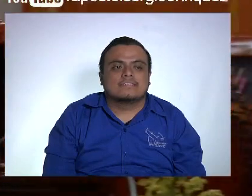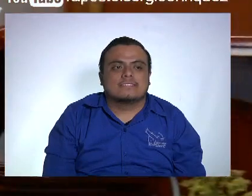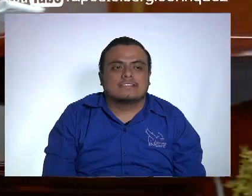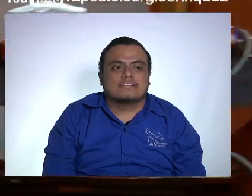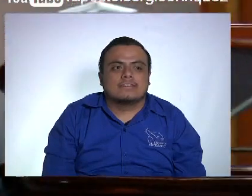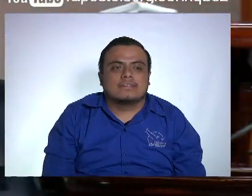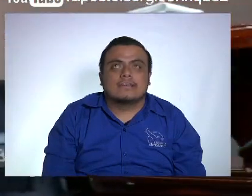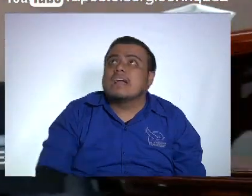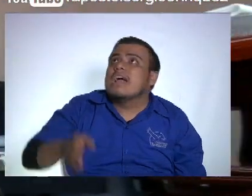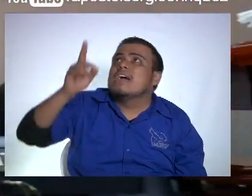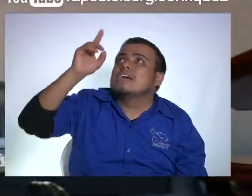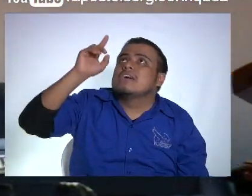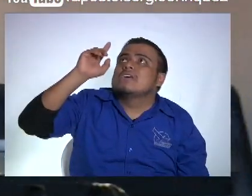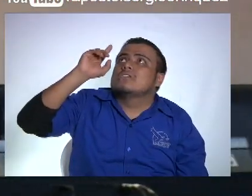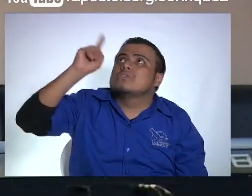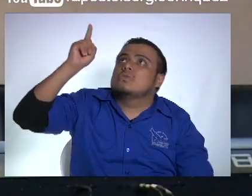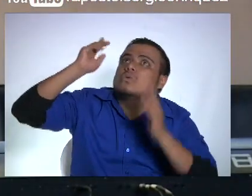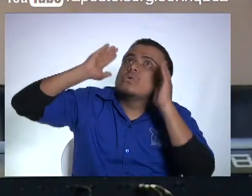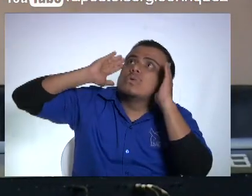Estás aquí.